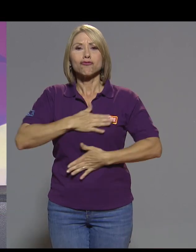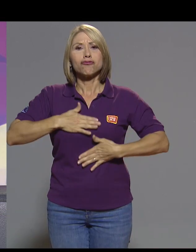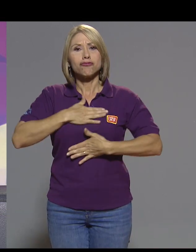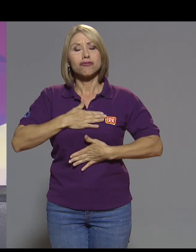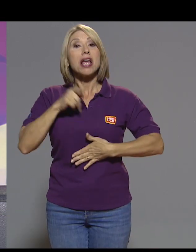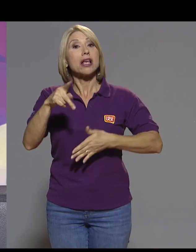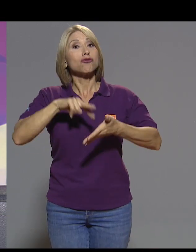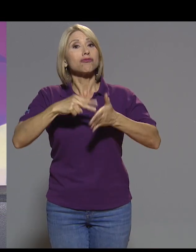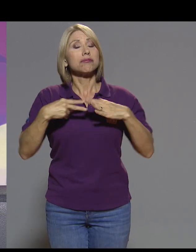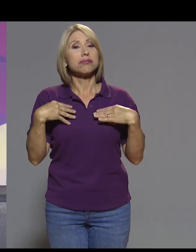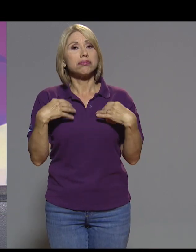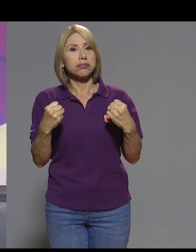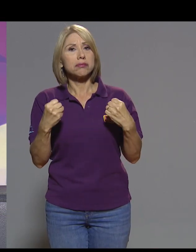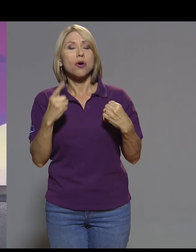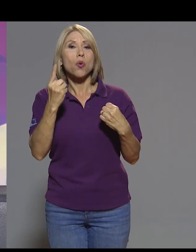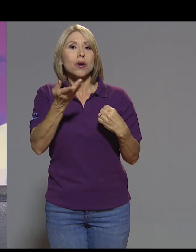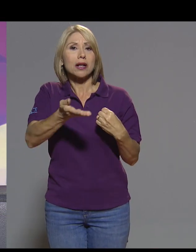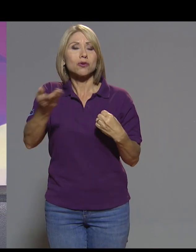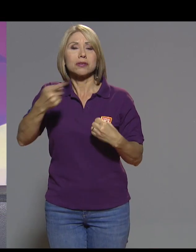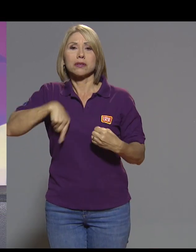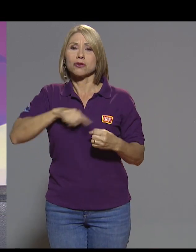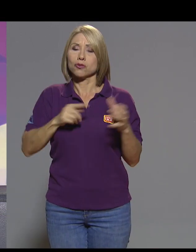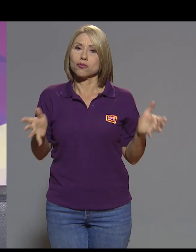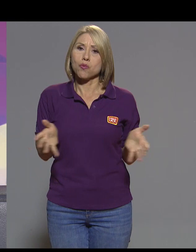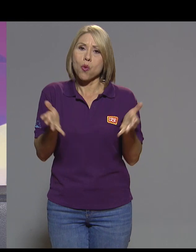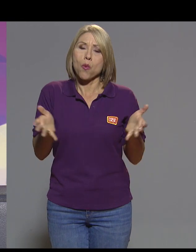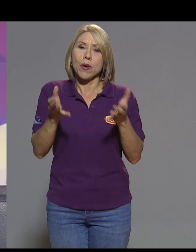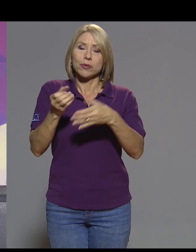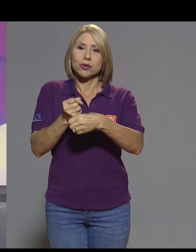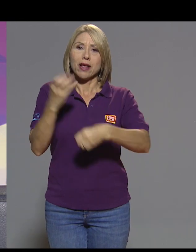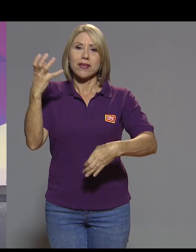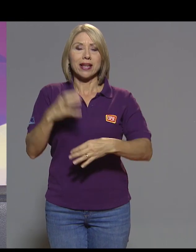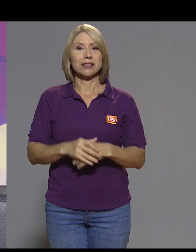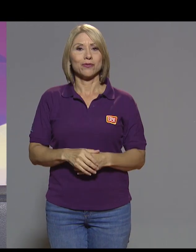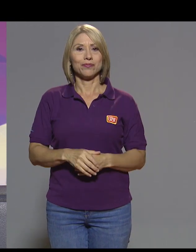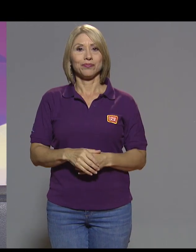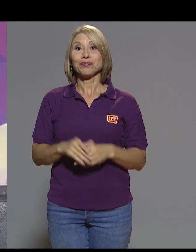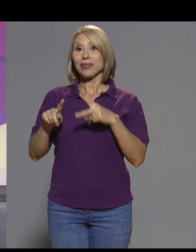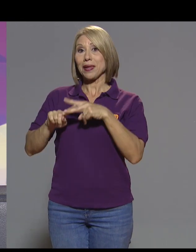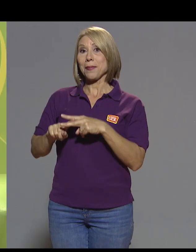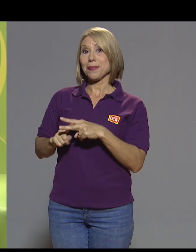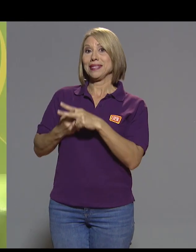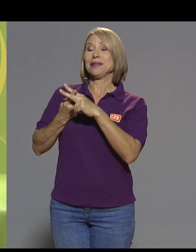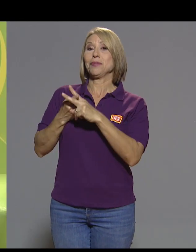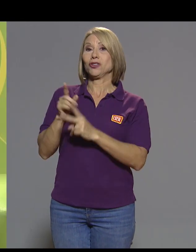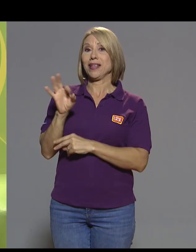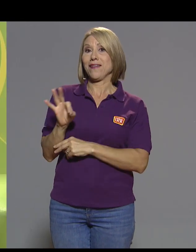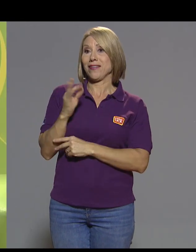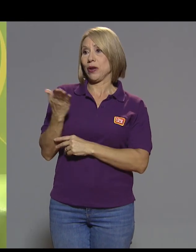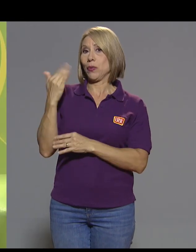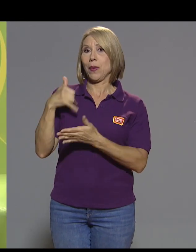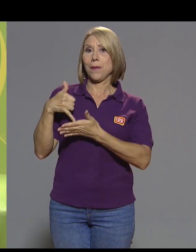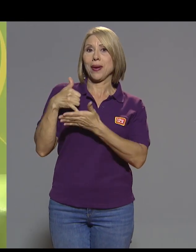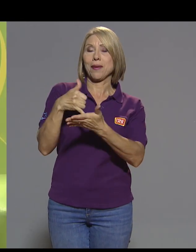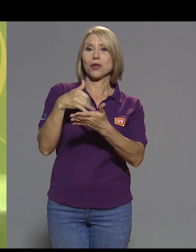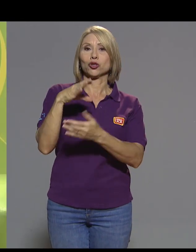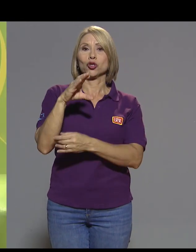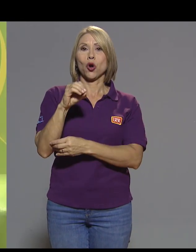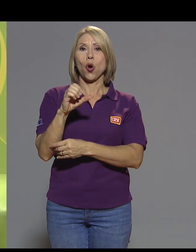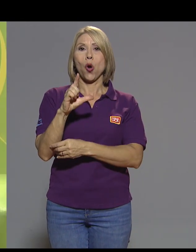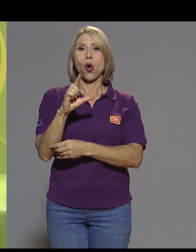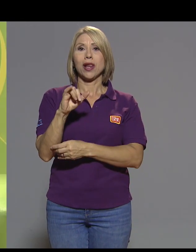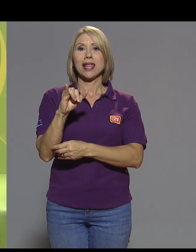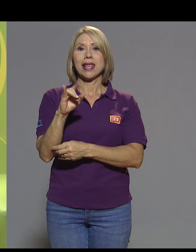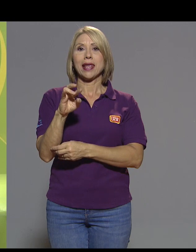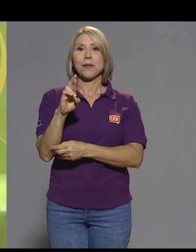al final es el salud y es una de las de las cosas que promovemos a nivel de federación y justamente a principios de febrero que se entregaron los premios colibrí a